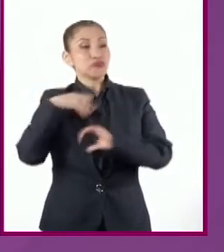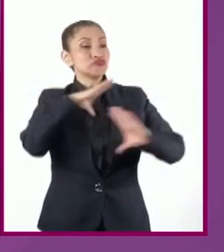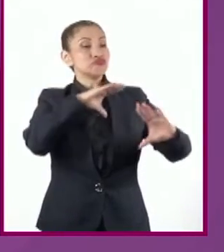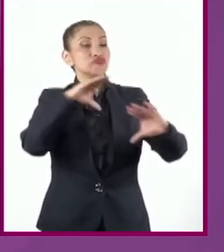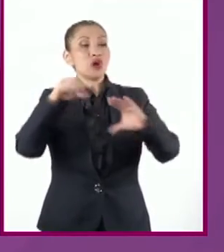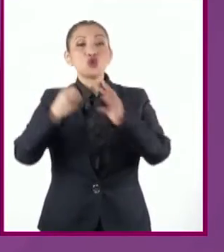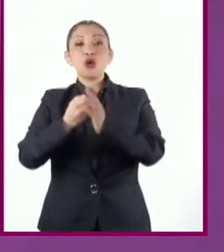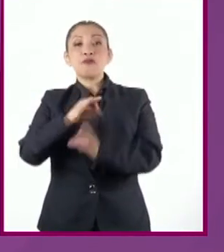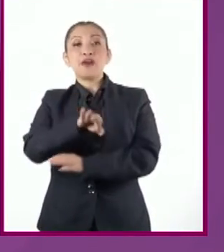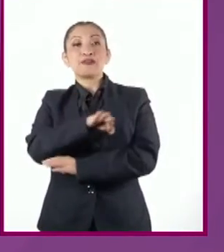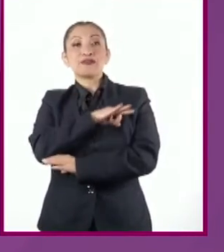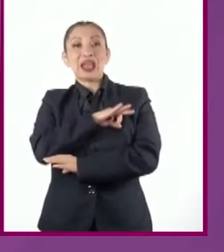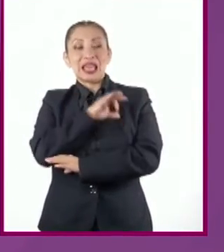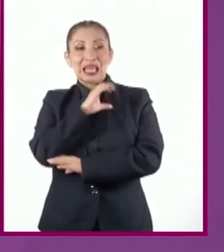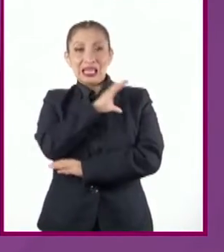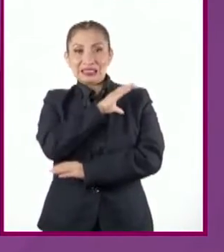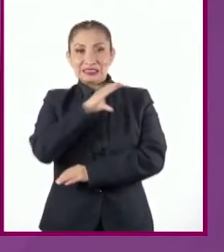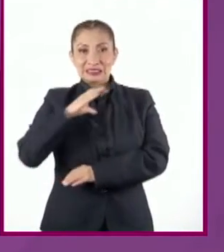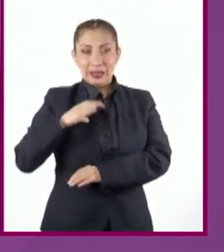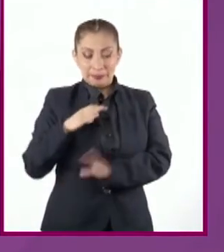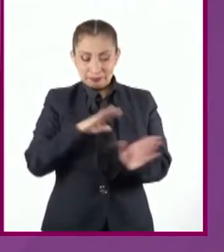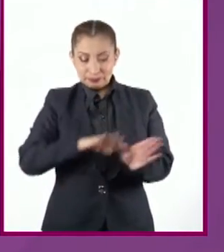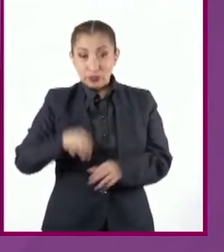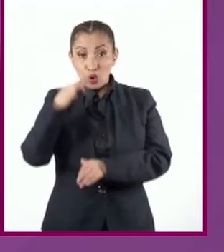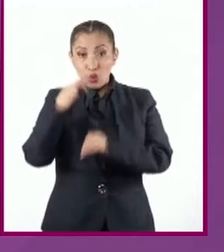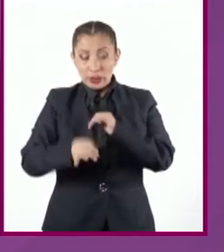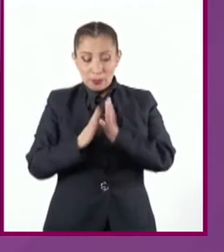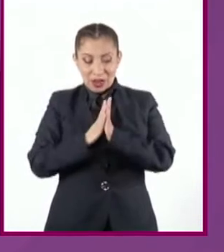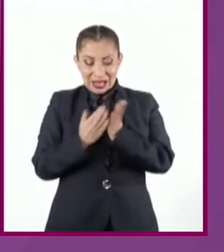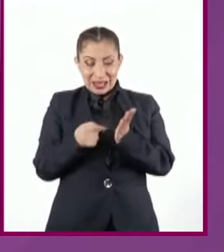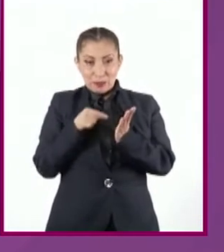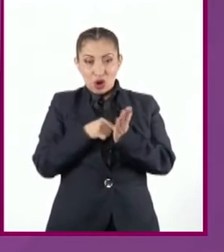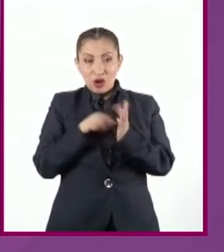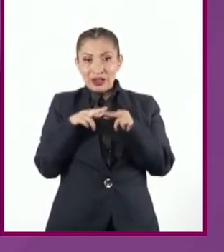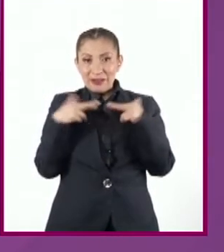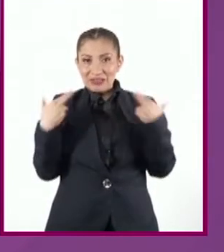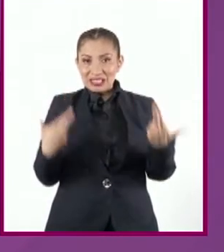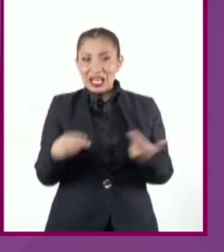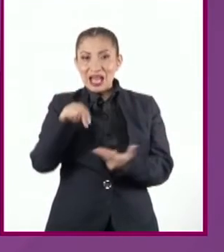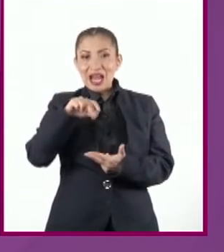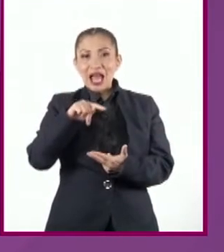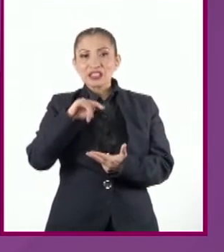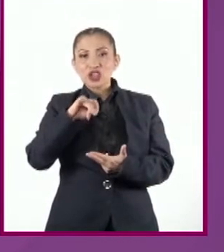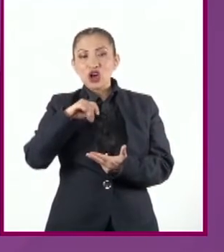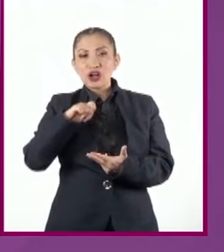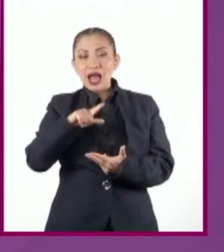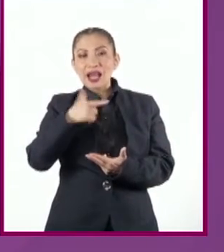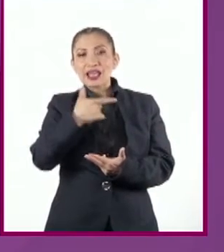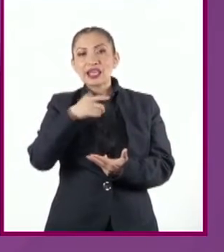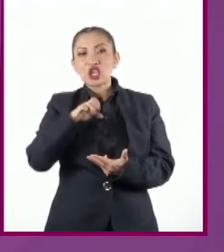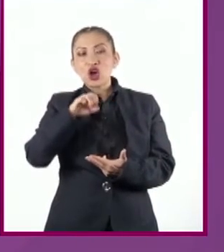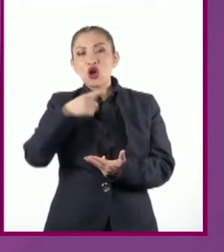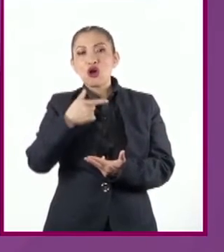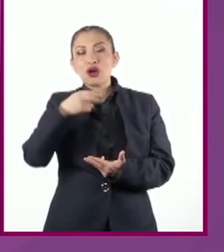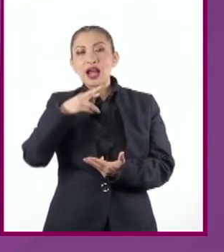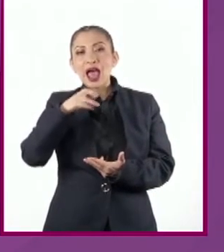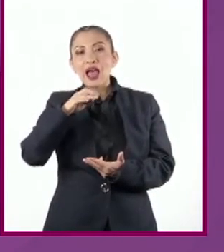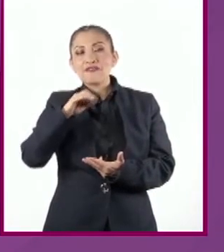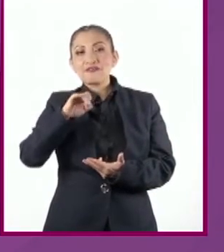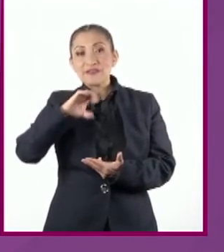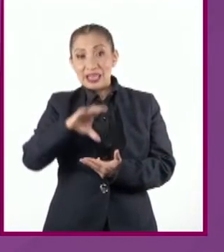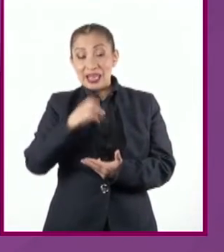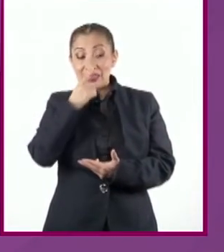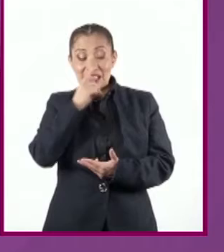la nueva fe cristiana. Y por último, el texto de la revista National Geographic.